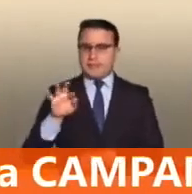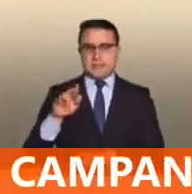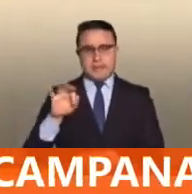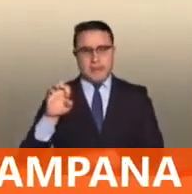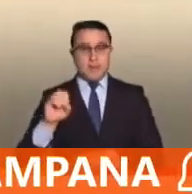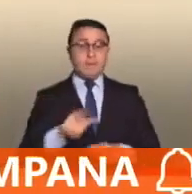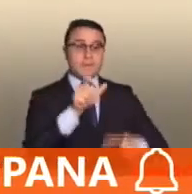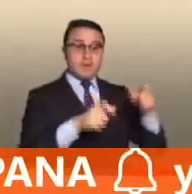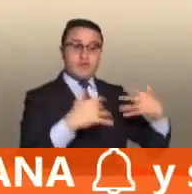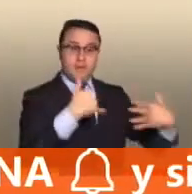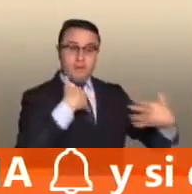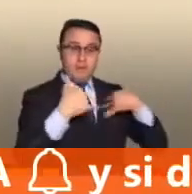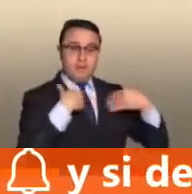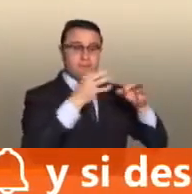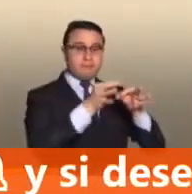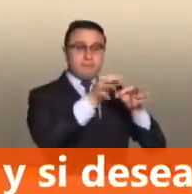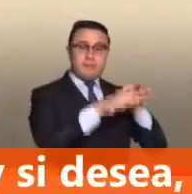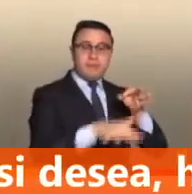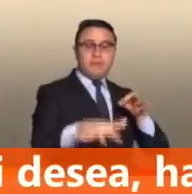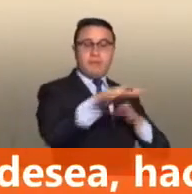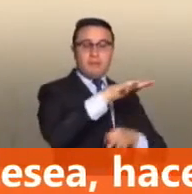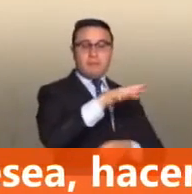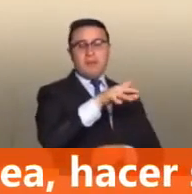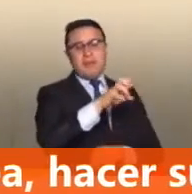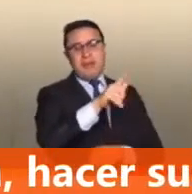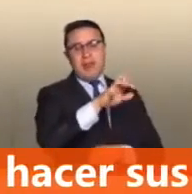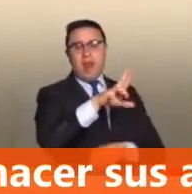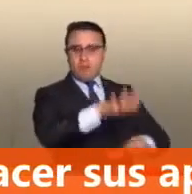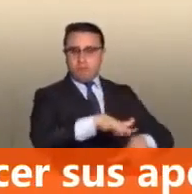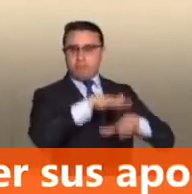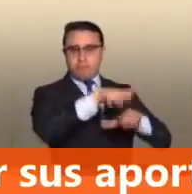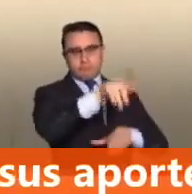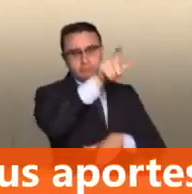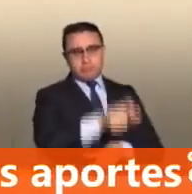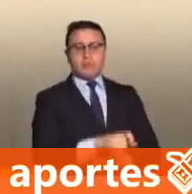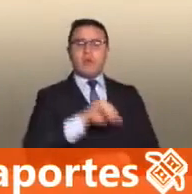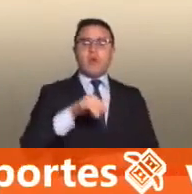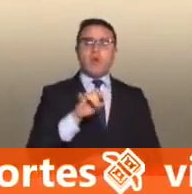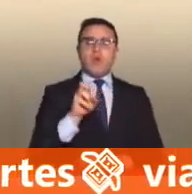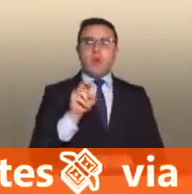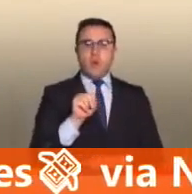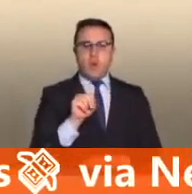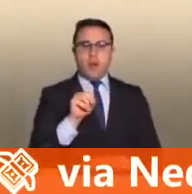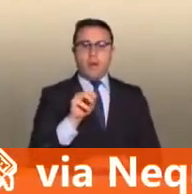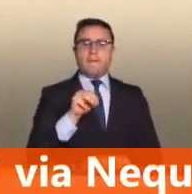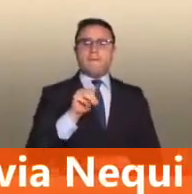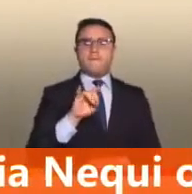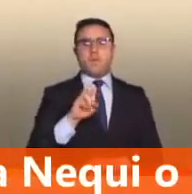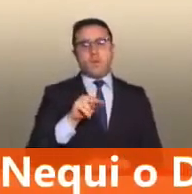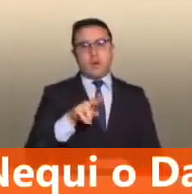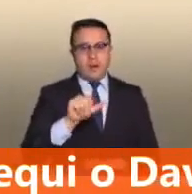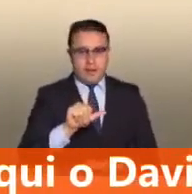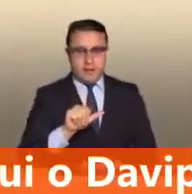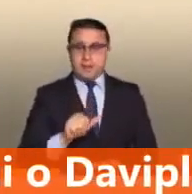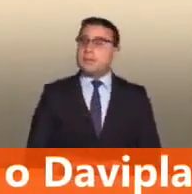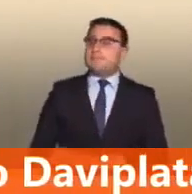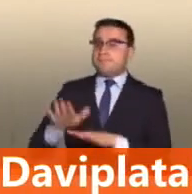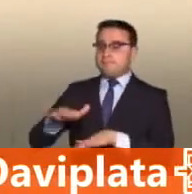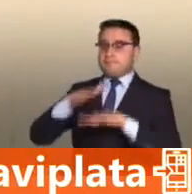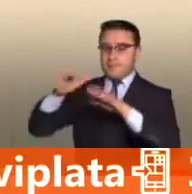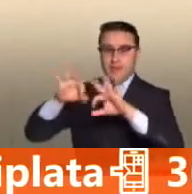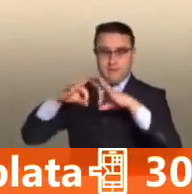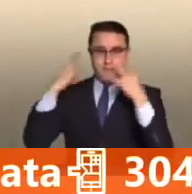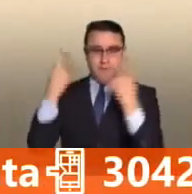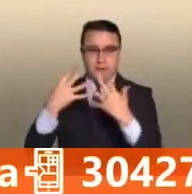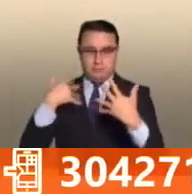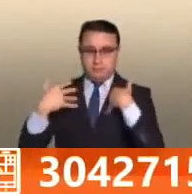de las familias víctimas del corregimiento del Haro, Juan Alberto Munera Granda, representante de las familias